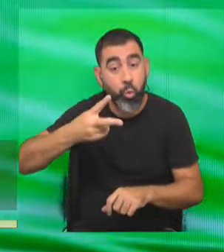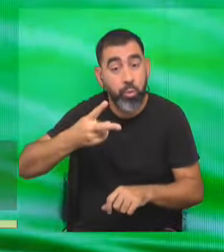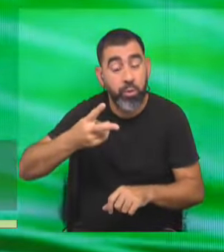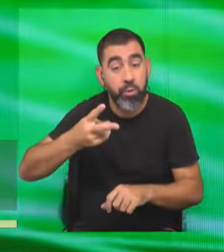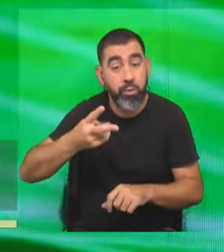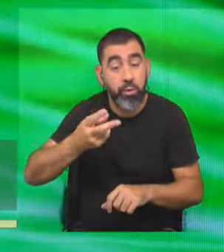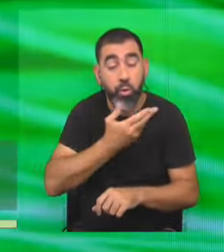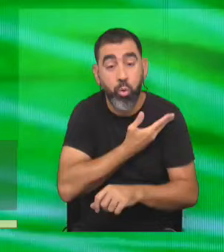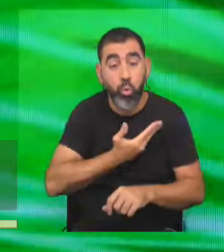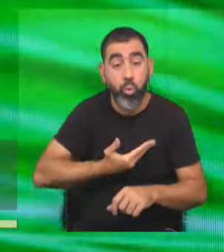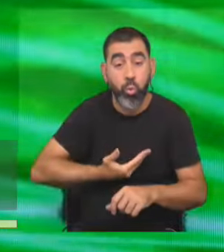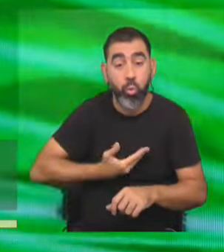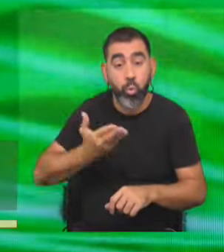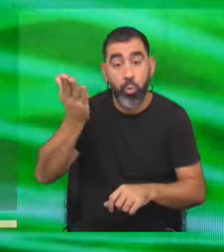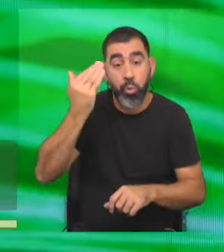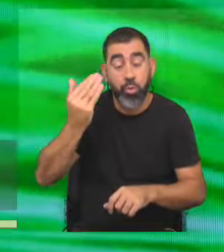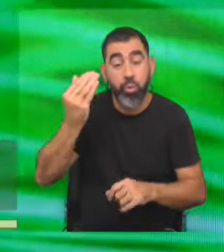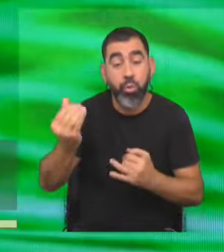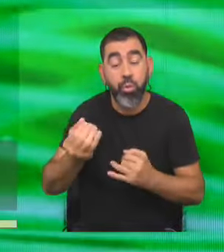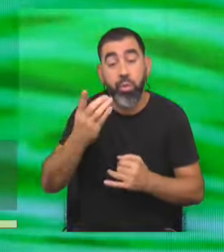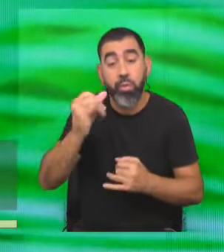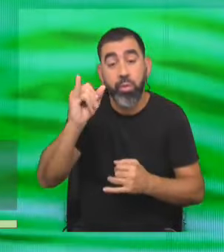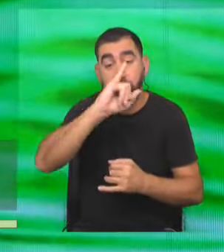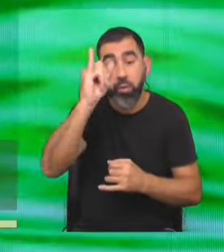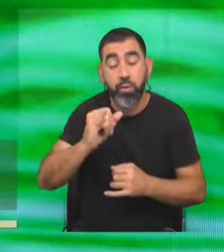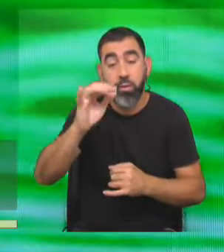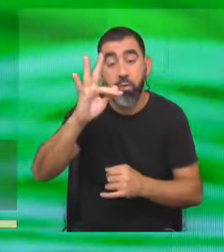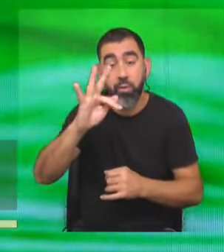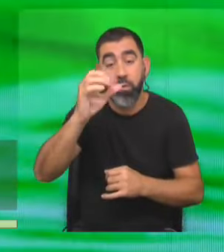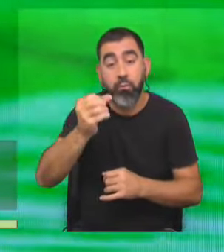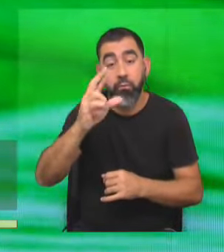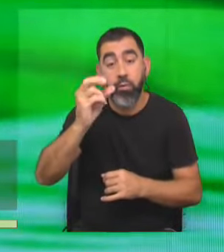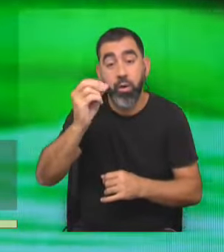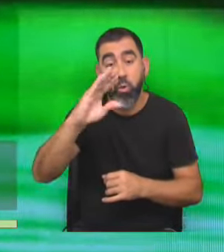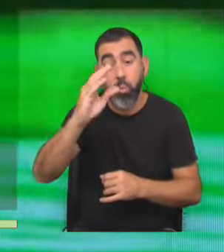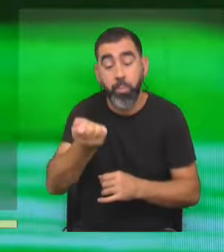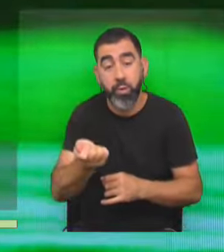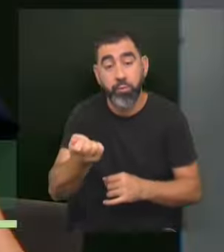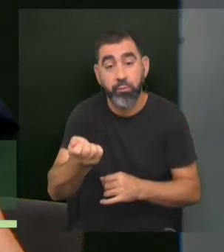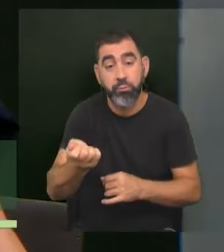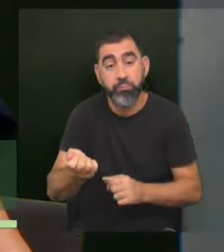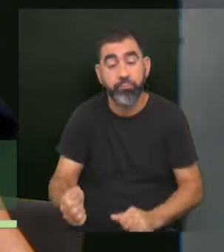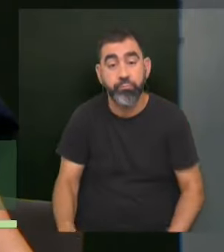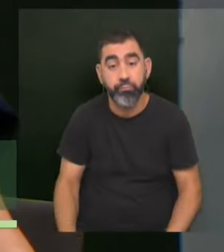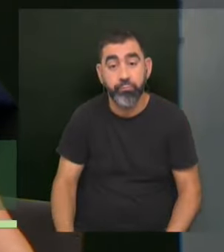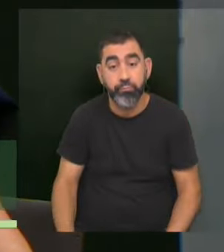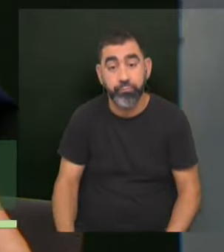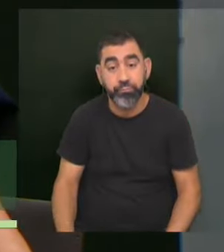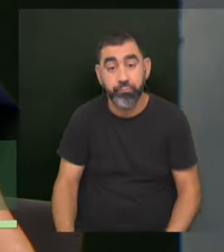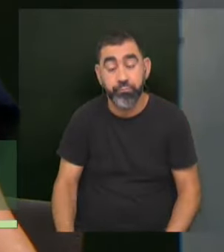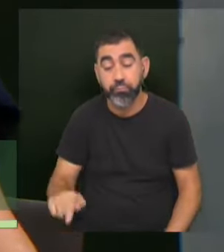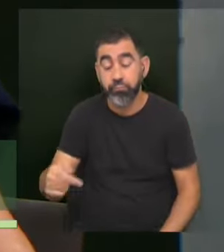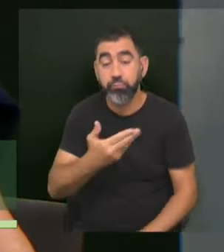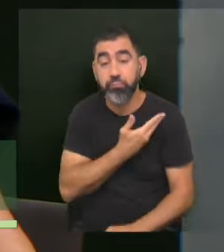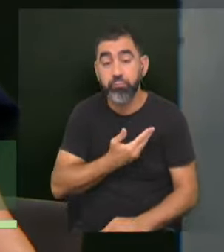administración de José Díaz y Juan Fara modos des la administración desde este gobierno dicen